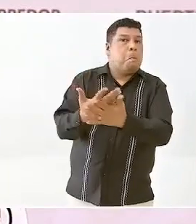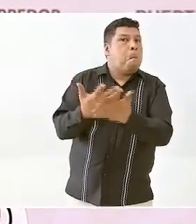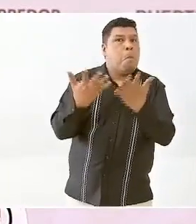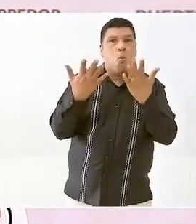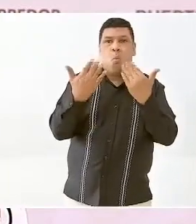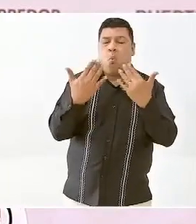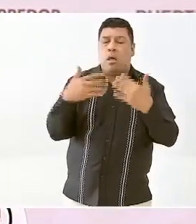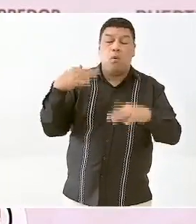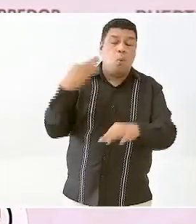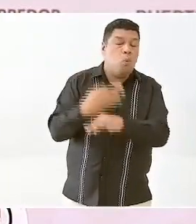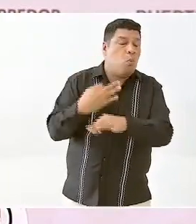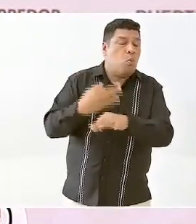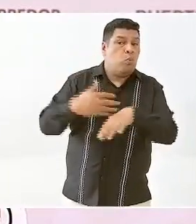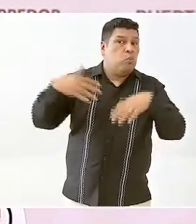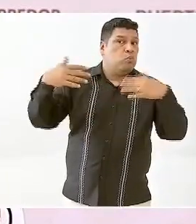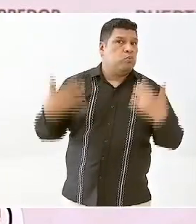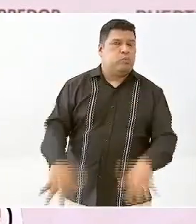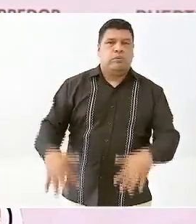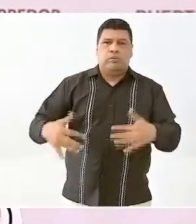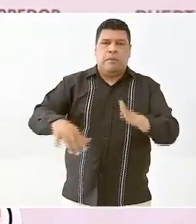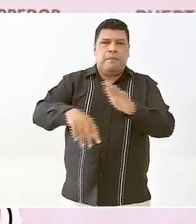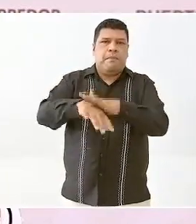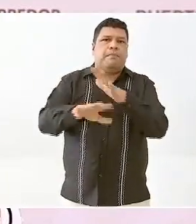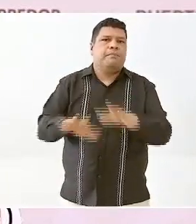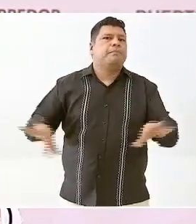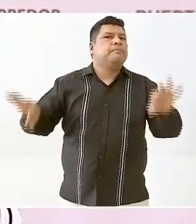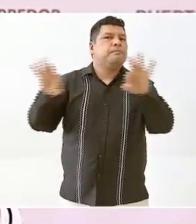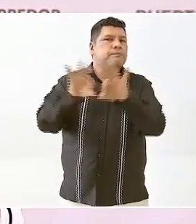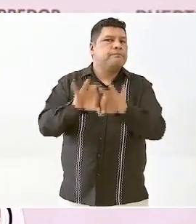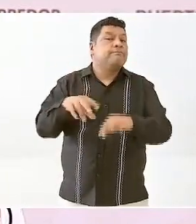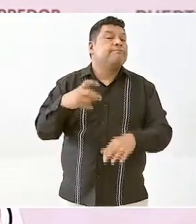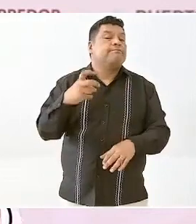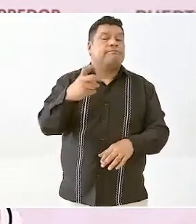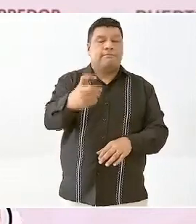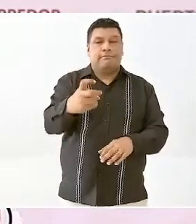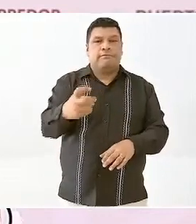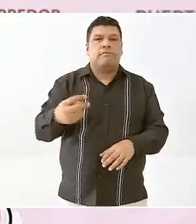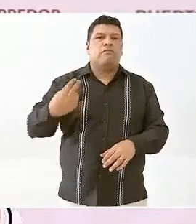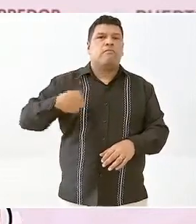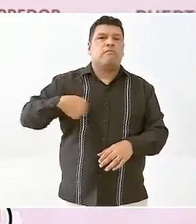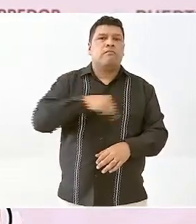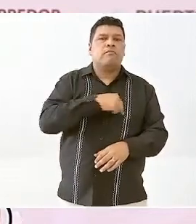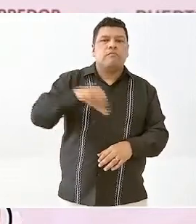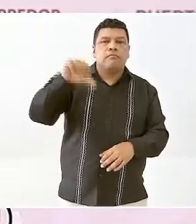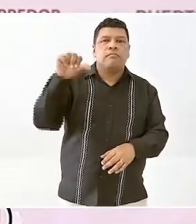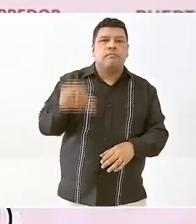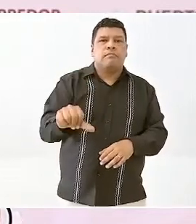historia. Por eso es oportuno